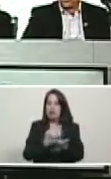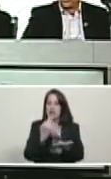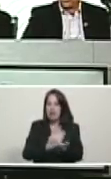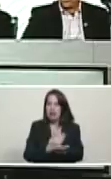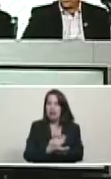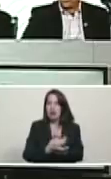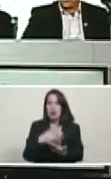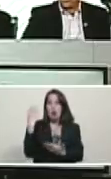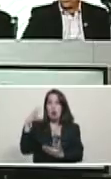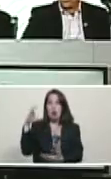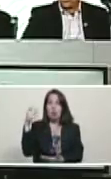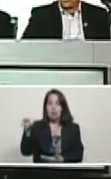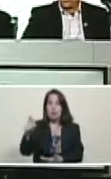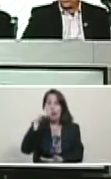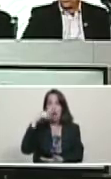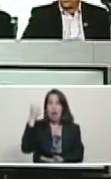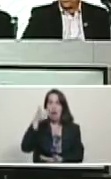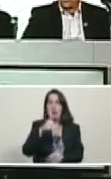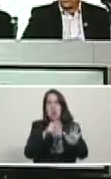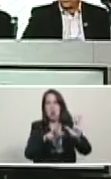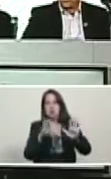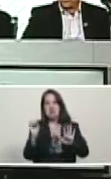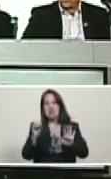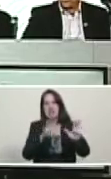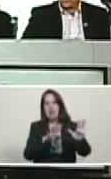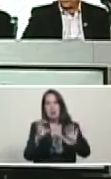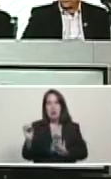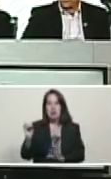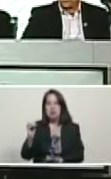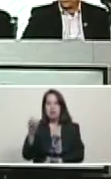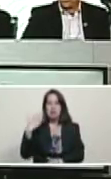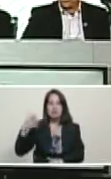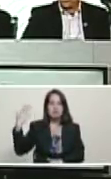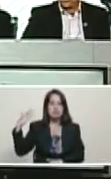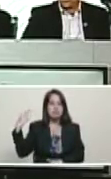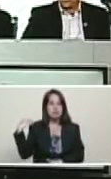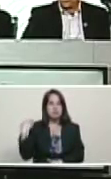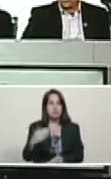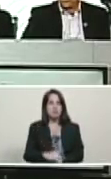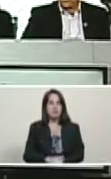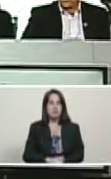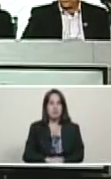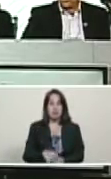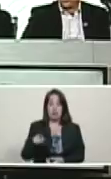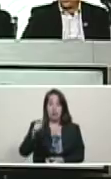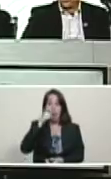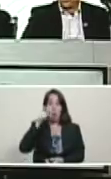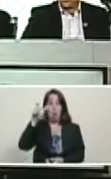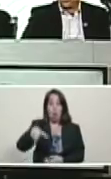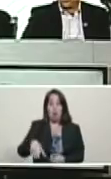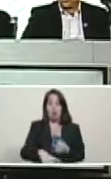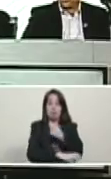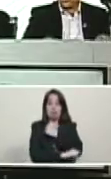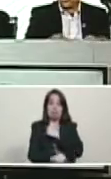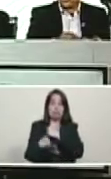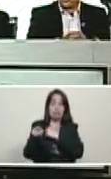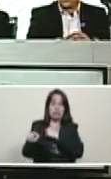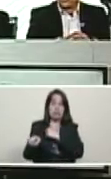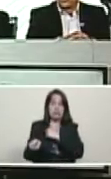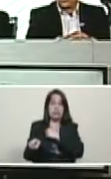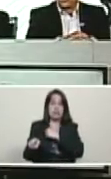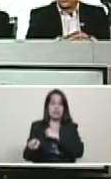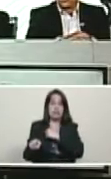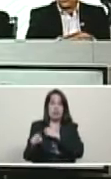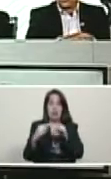en esa década de los 80 hay partes de los 90 este delincuente lo entrevistan en el puente de cúcuta